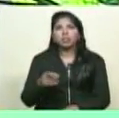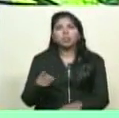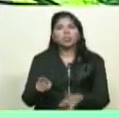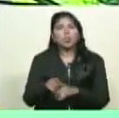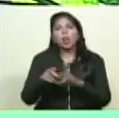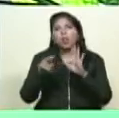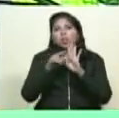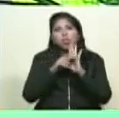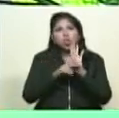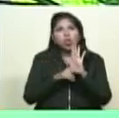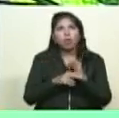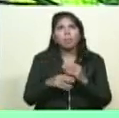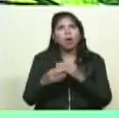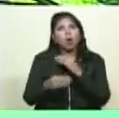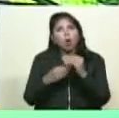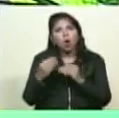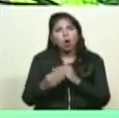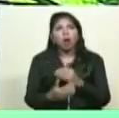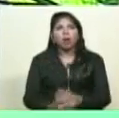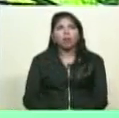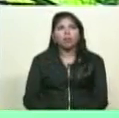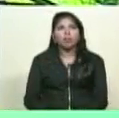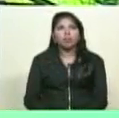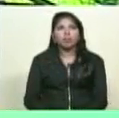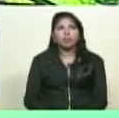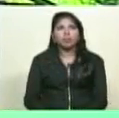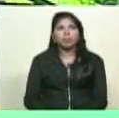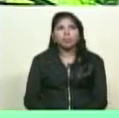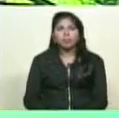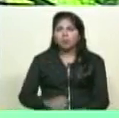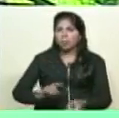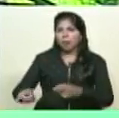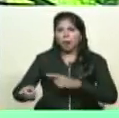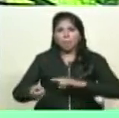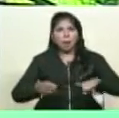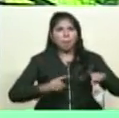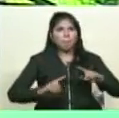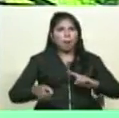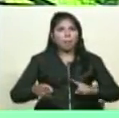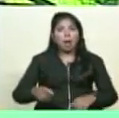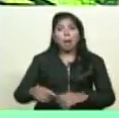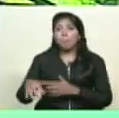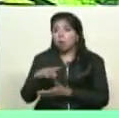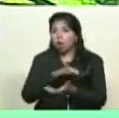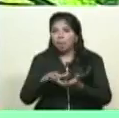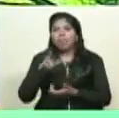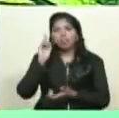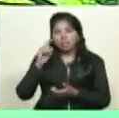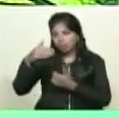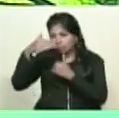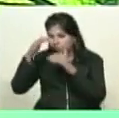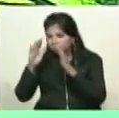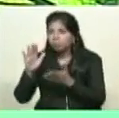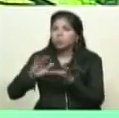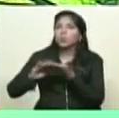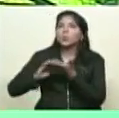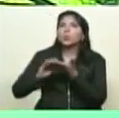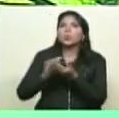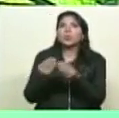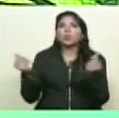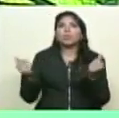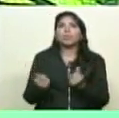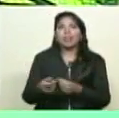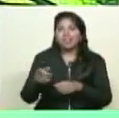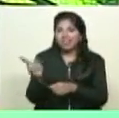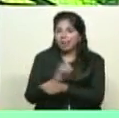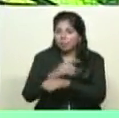en la forma de dirigir, de gerenciar, de gestionar. Los problemas hay que atenderlos y hay que atenderlos inmediatamente y